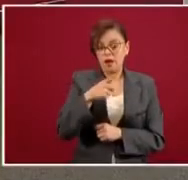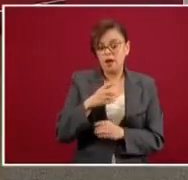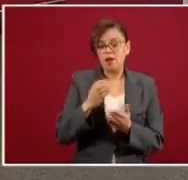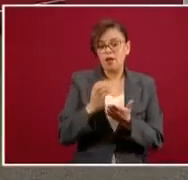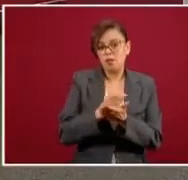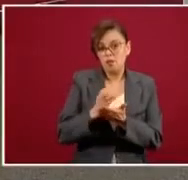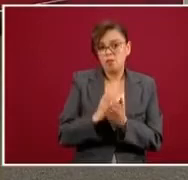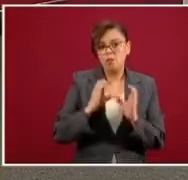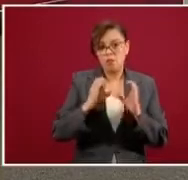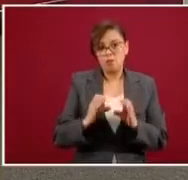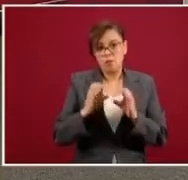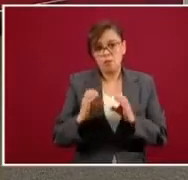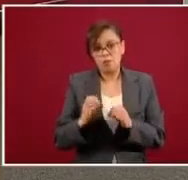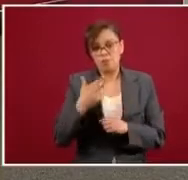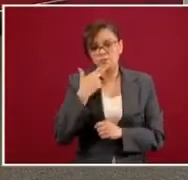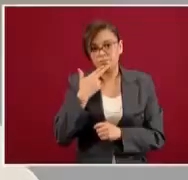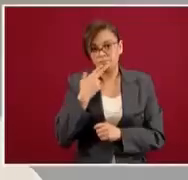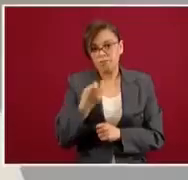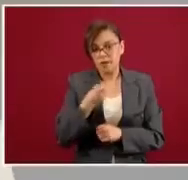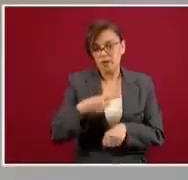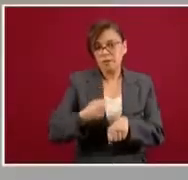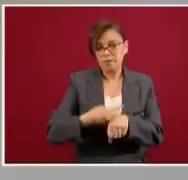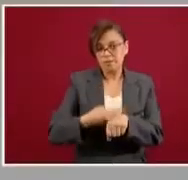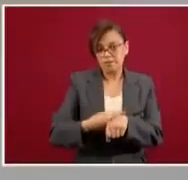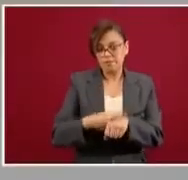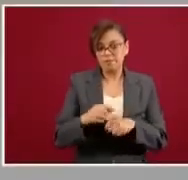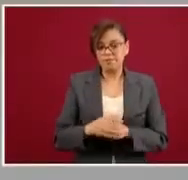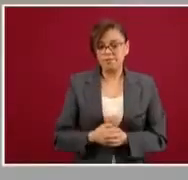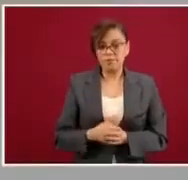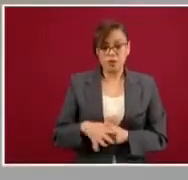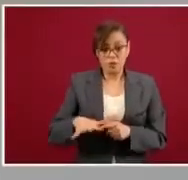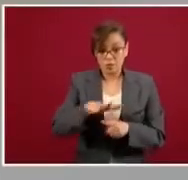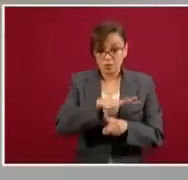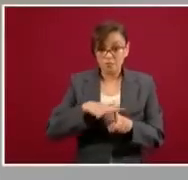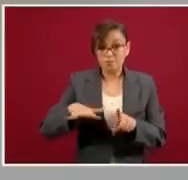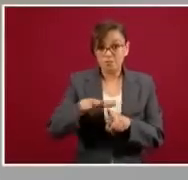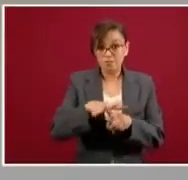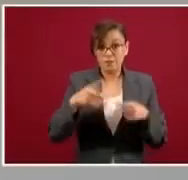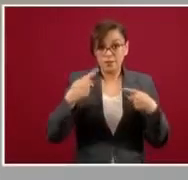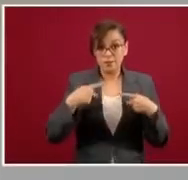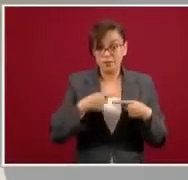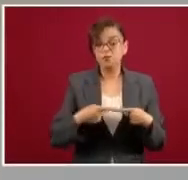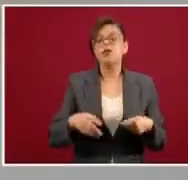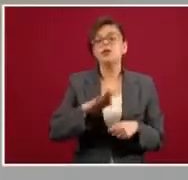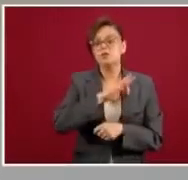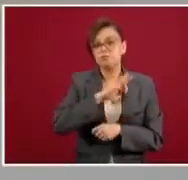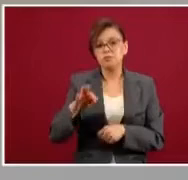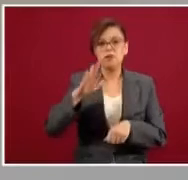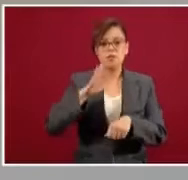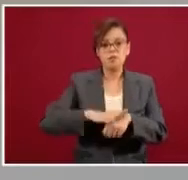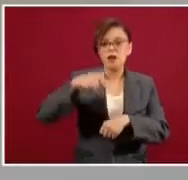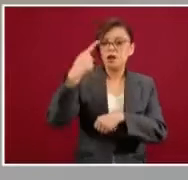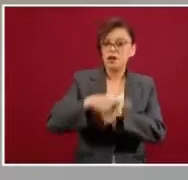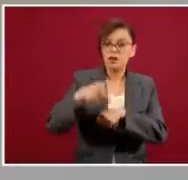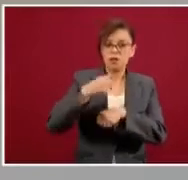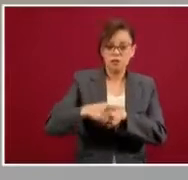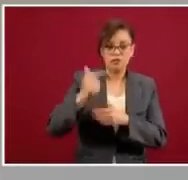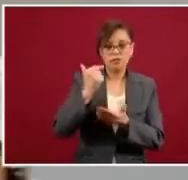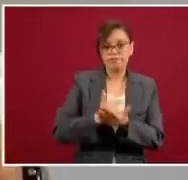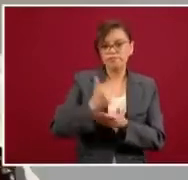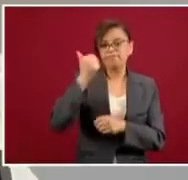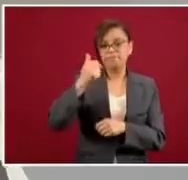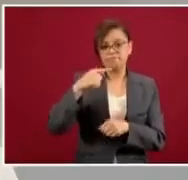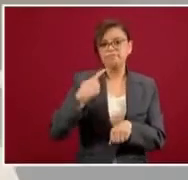enfermedades. Entonces, todas ellas son personas que tienen mayor riesgo de complicarse. Y ahí es donde está